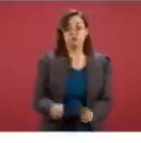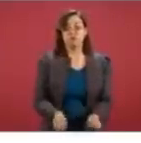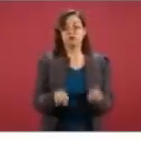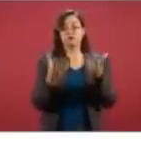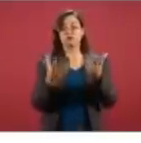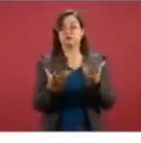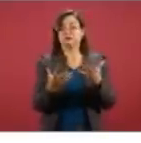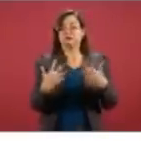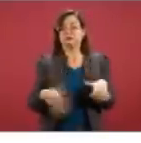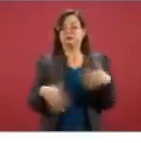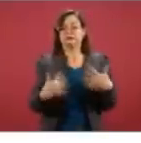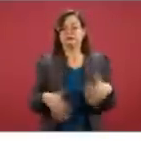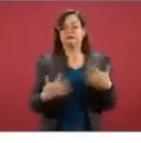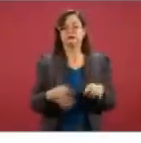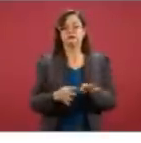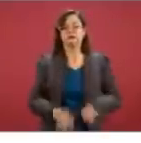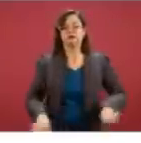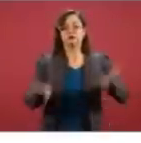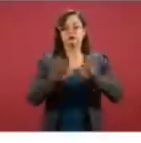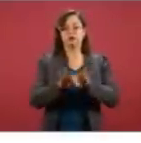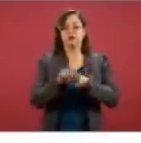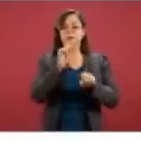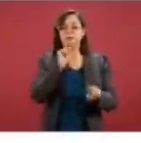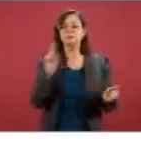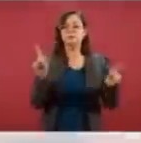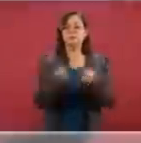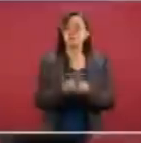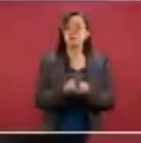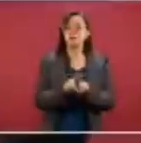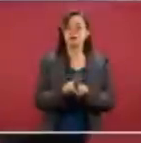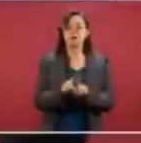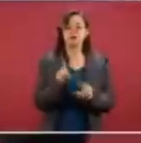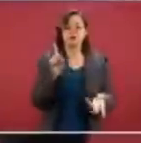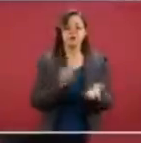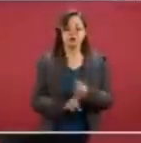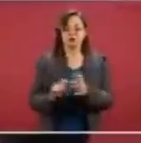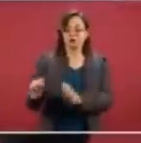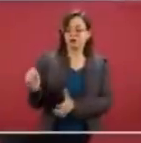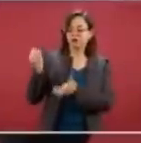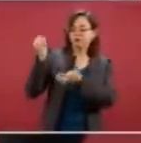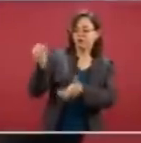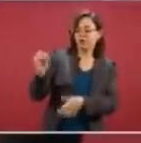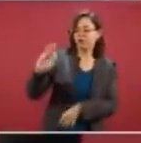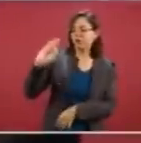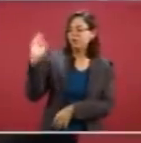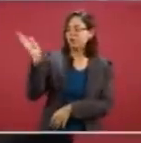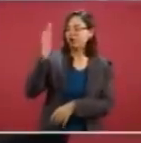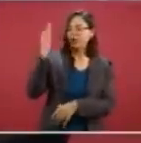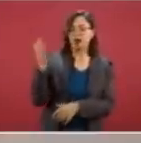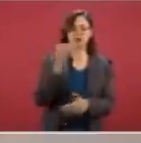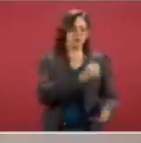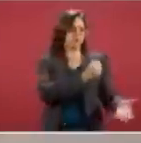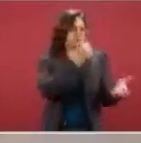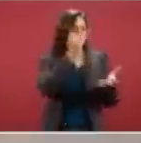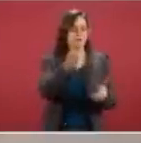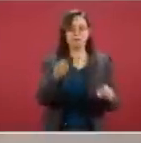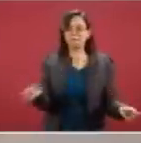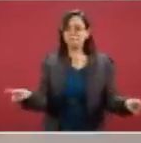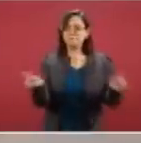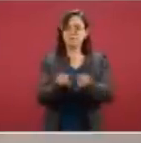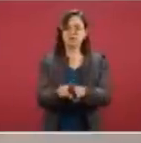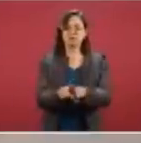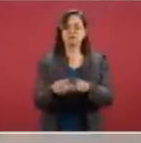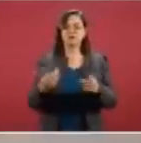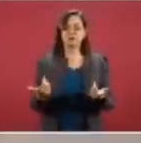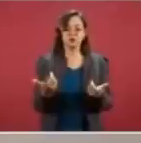casi iguala la cifra que viene en el presupuesto de la Federación para infraestructura. Todo